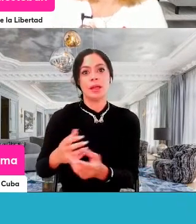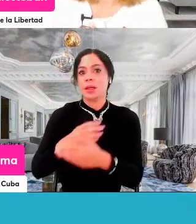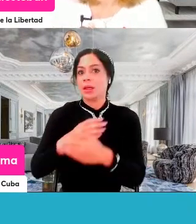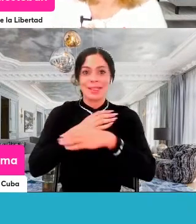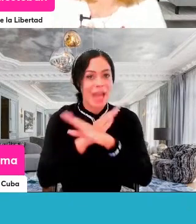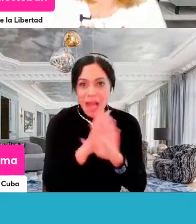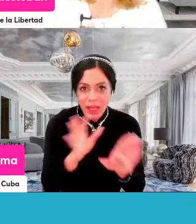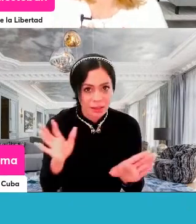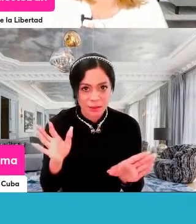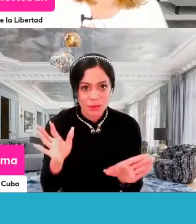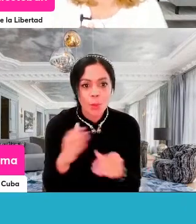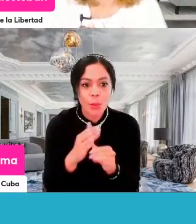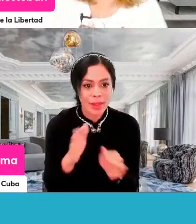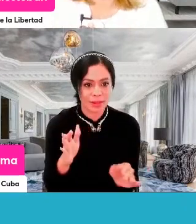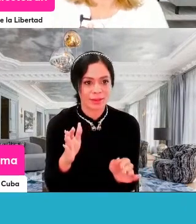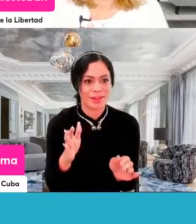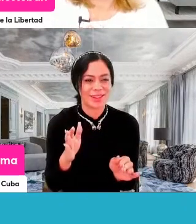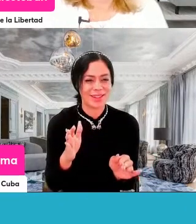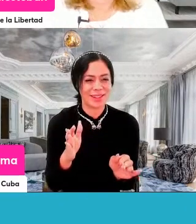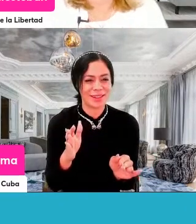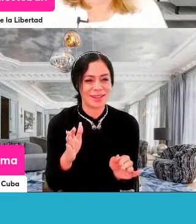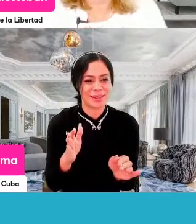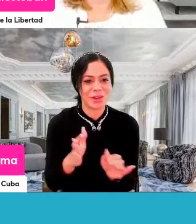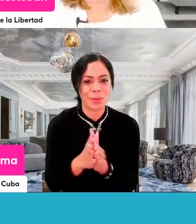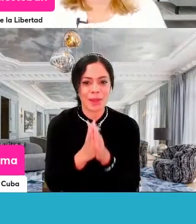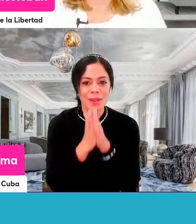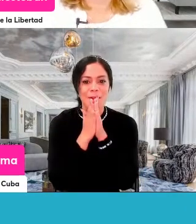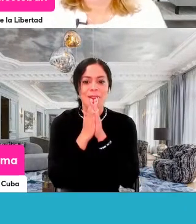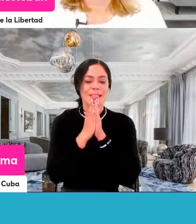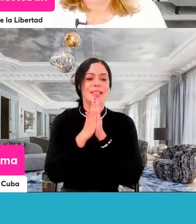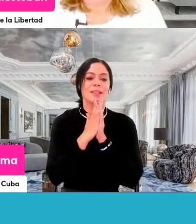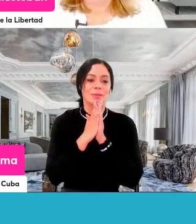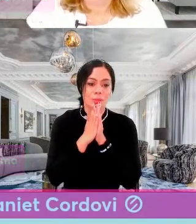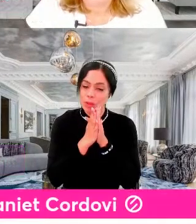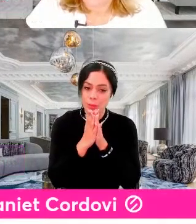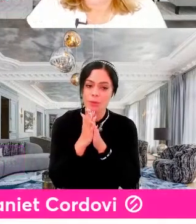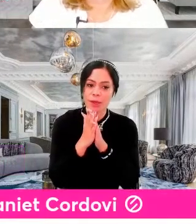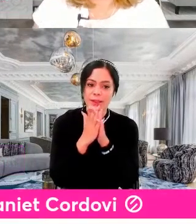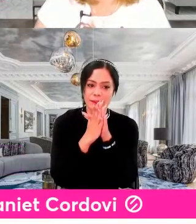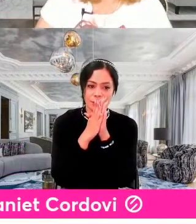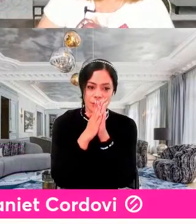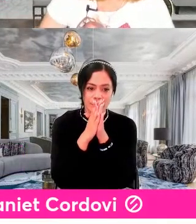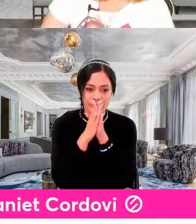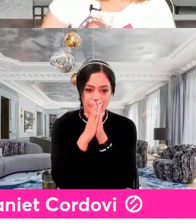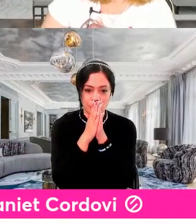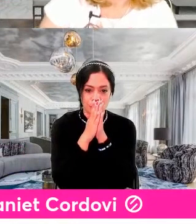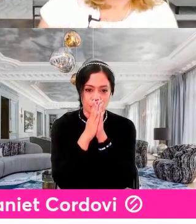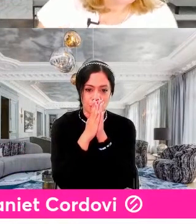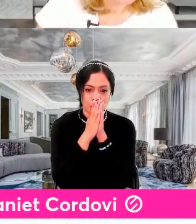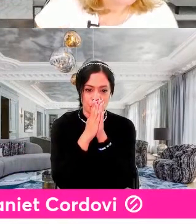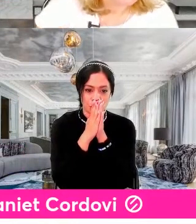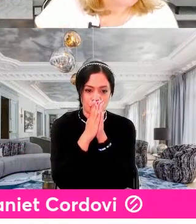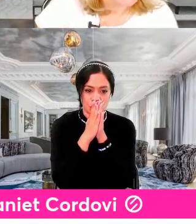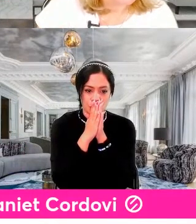¿verdad? No pueden. Ya no puede. No puede. Muy, muy fuerte, la verdad.